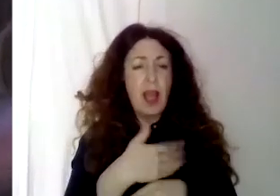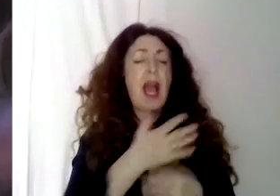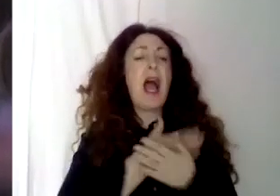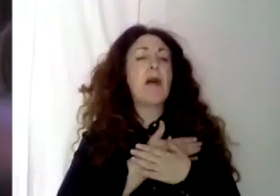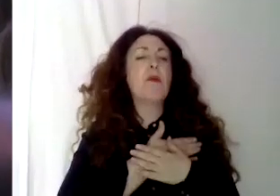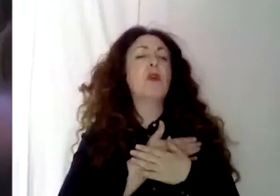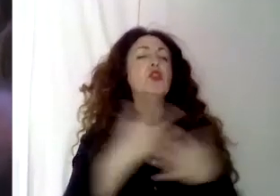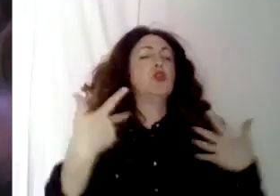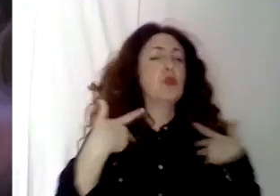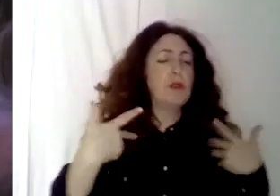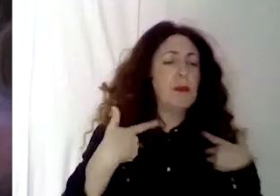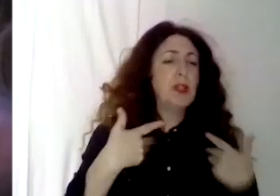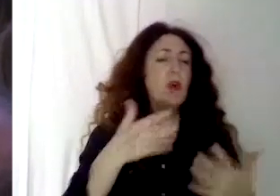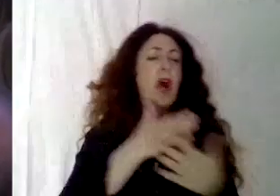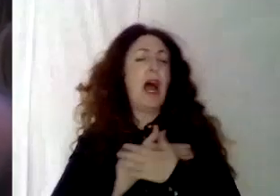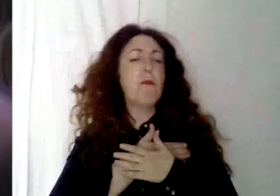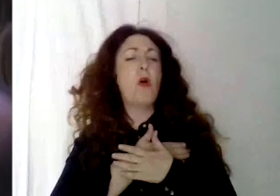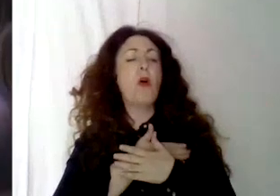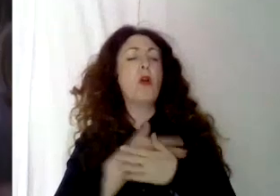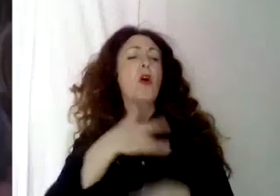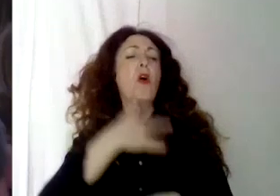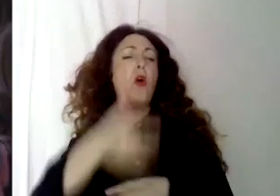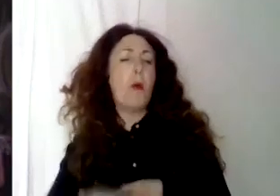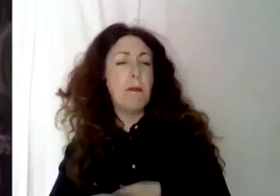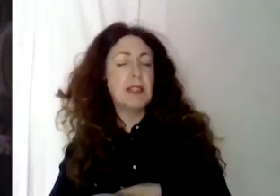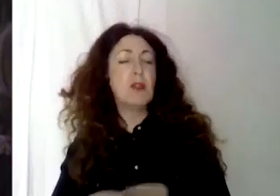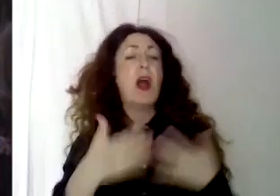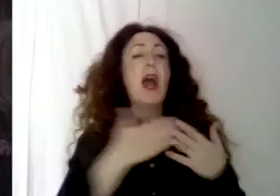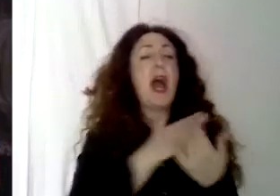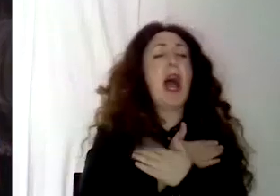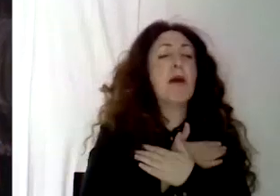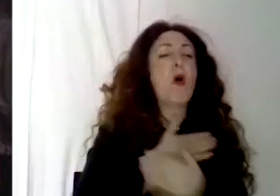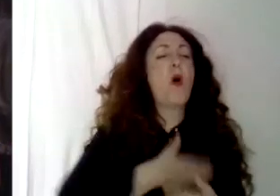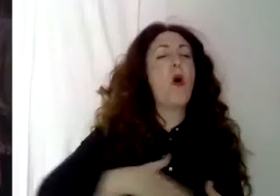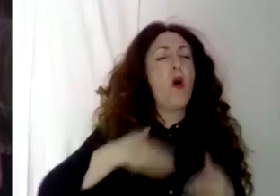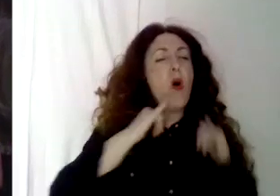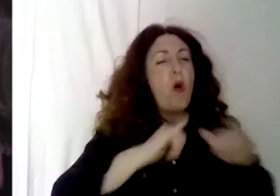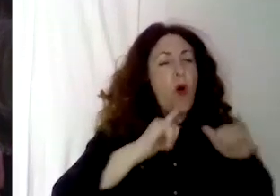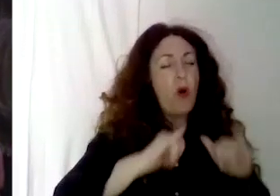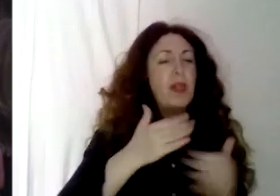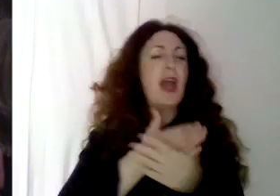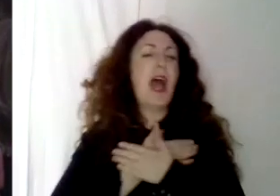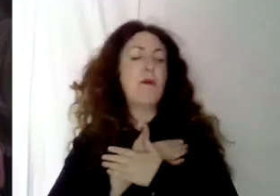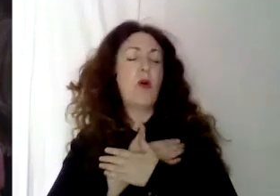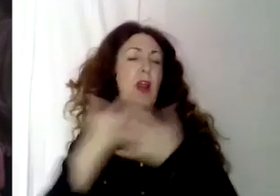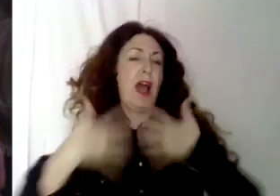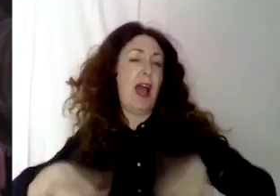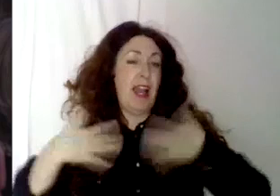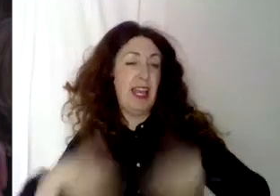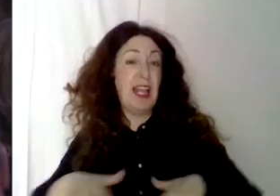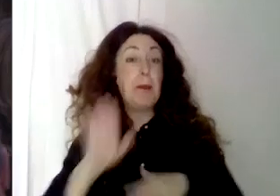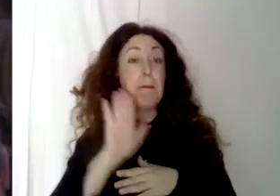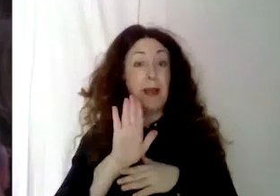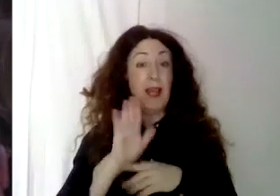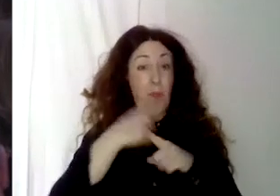alegría. Pero Beethoven jamás va en línea recta. Flaquea, se cae, se vuelve a